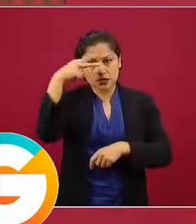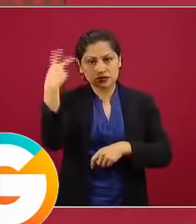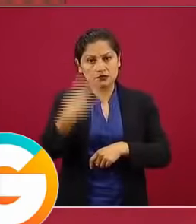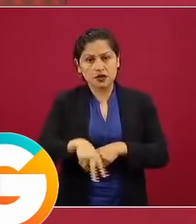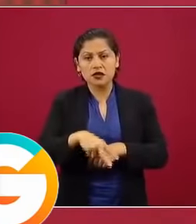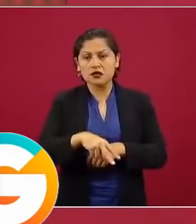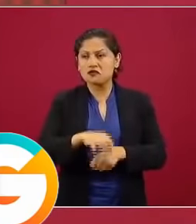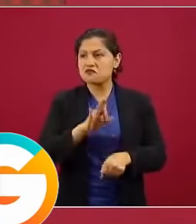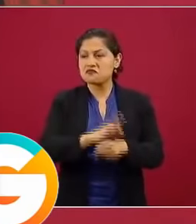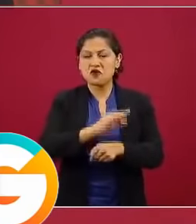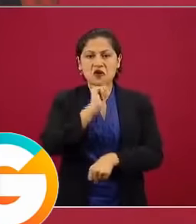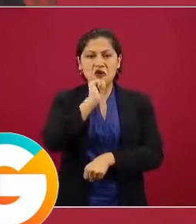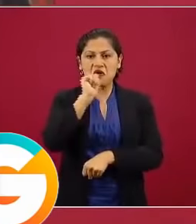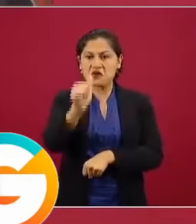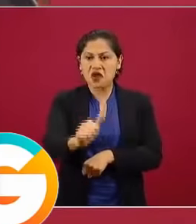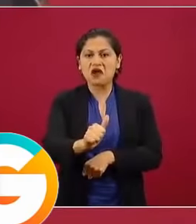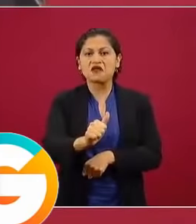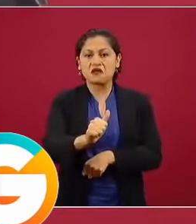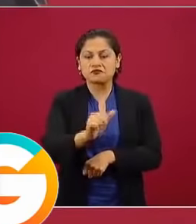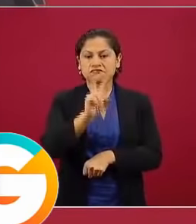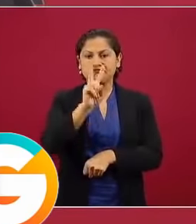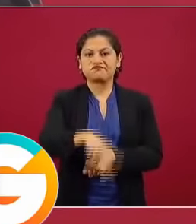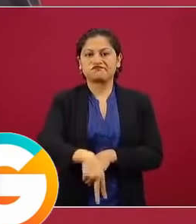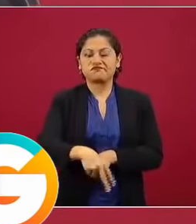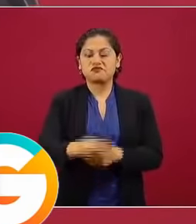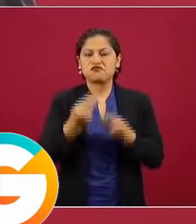cometieron fraudes,